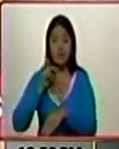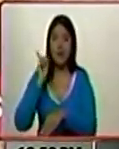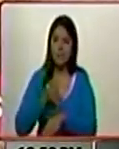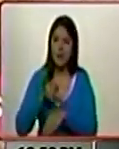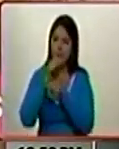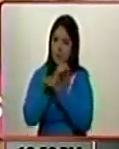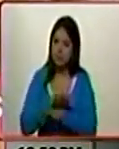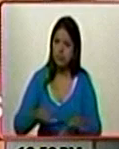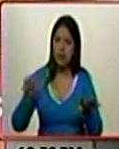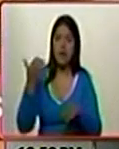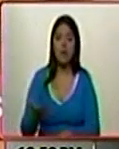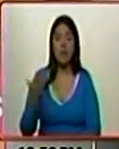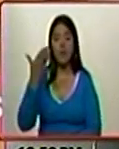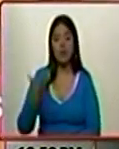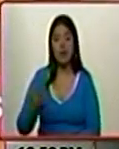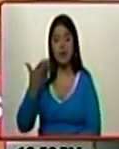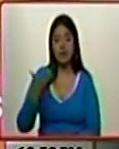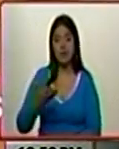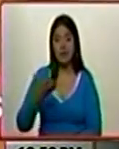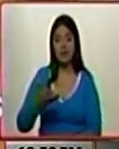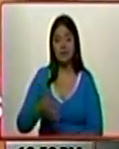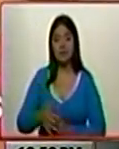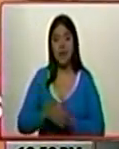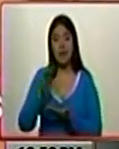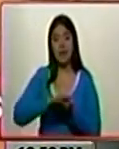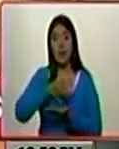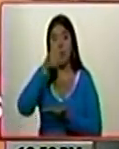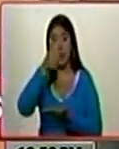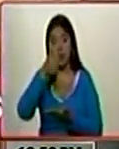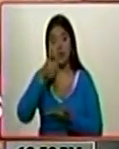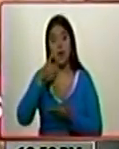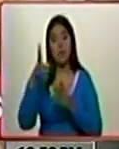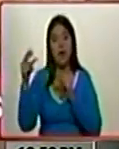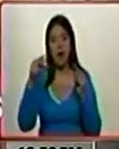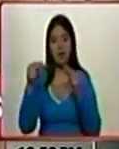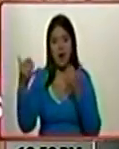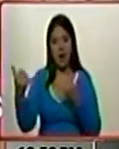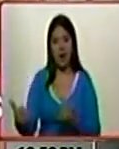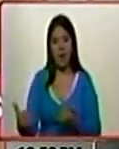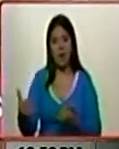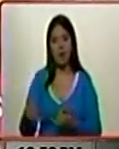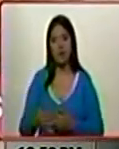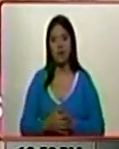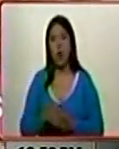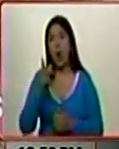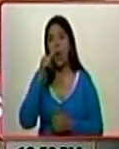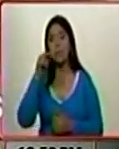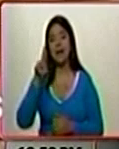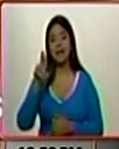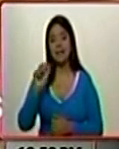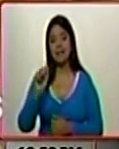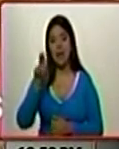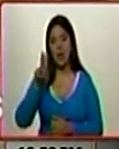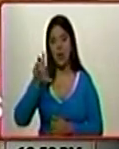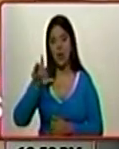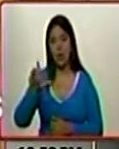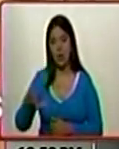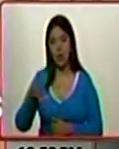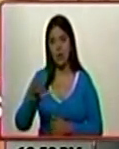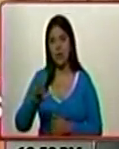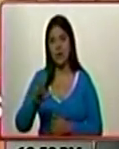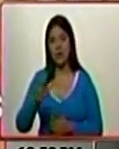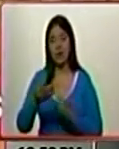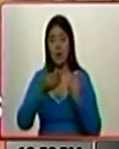despliegue importantísimo de la Superintendencia de Precios Justos. Para eso vamos a conversar con Raúl Carreño, el representante nacional de esta